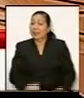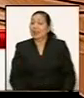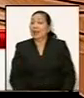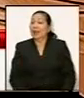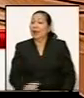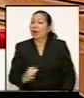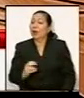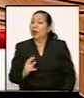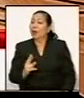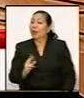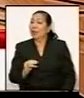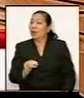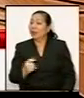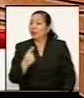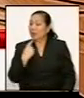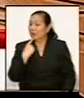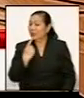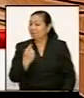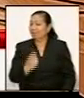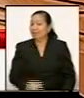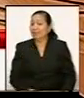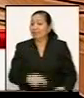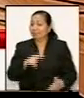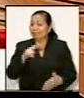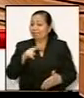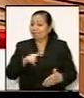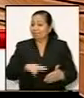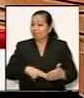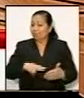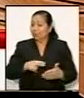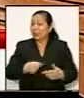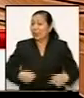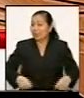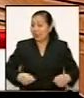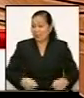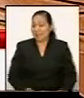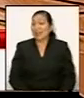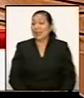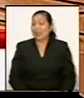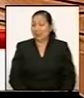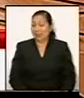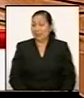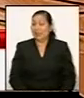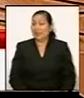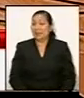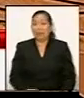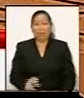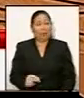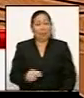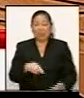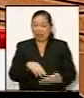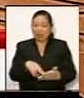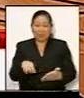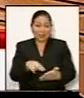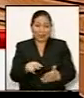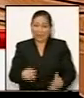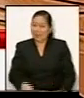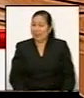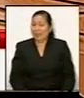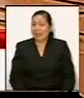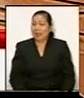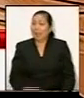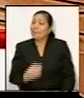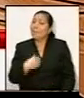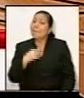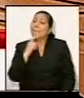contraloría la contraloría lo que éste revista son el gasto el gasto público no los contenidos entonces mi